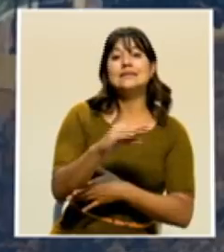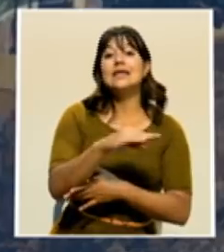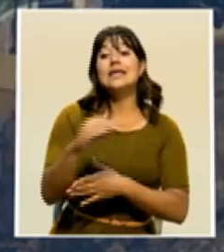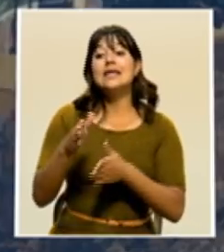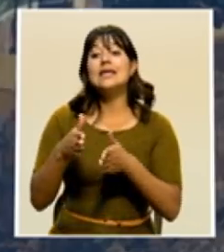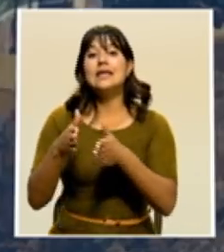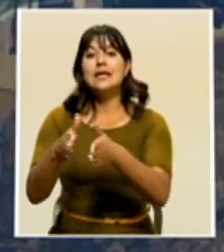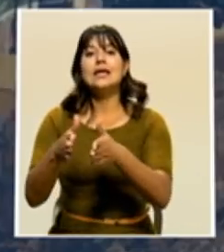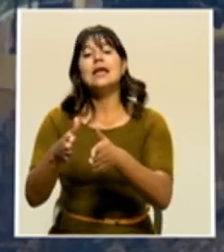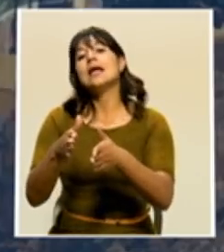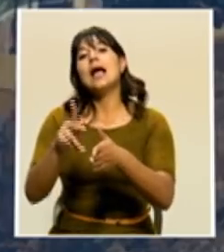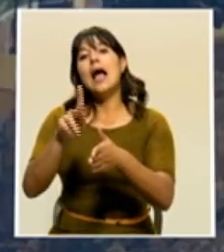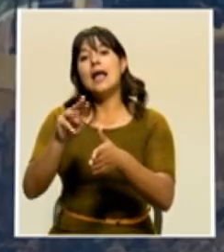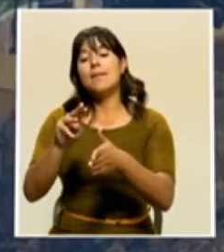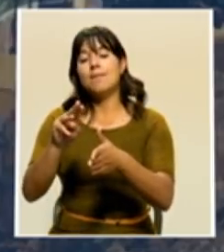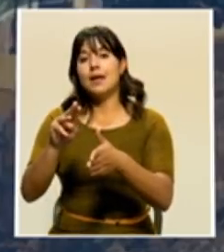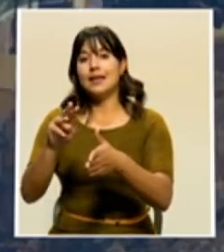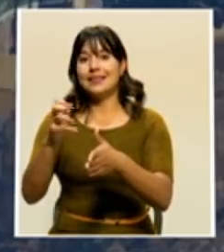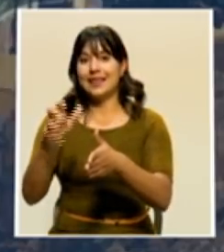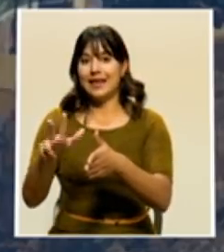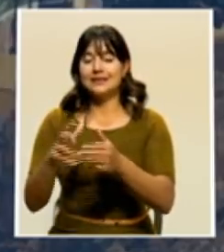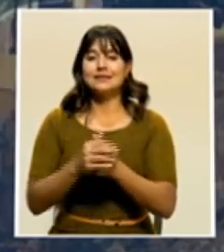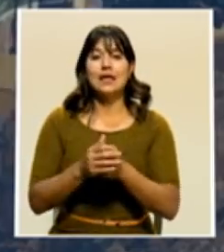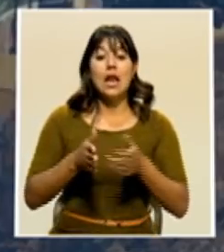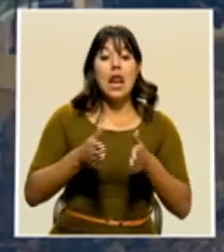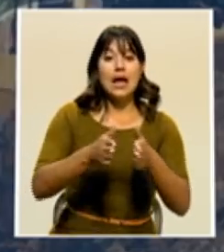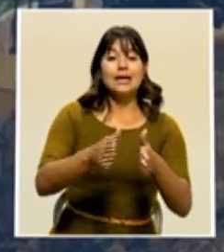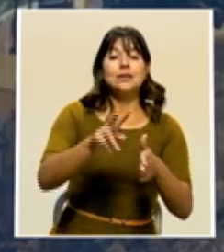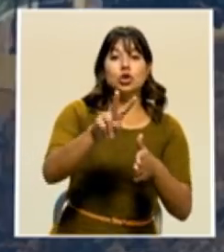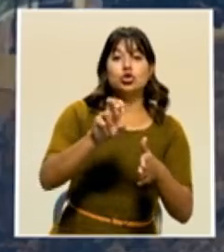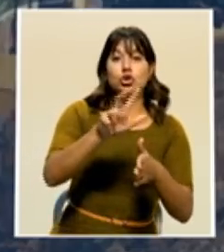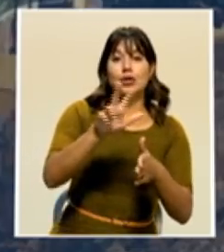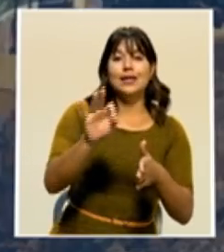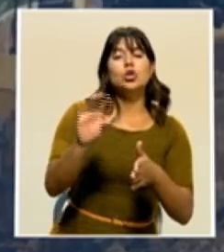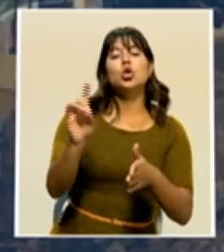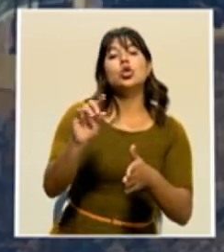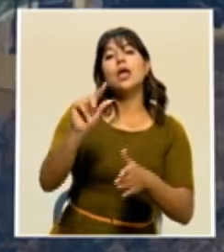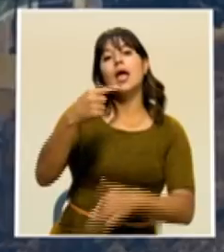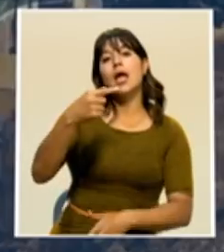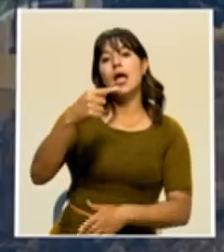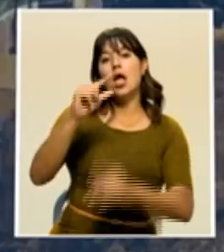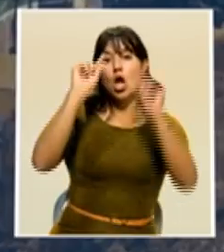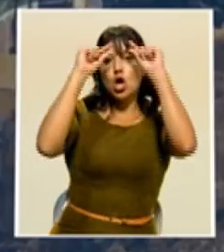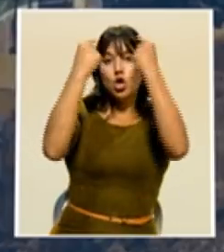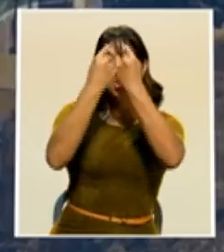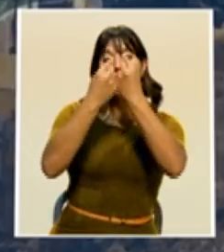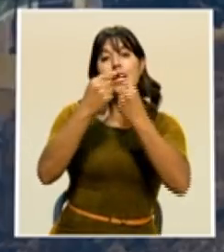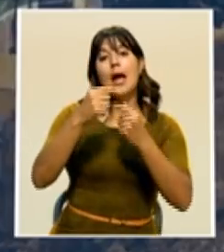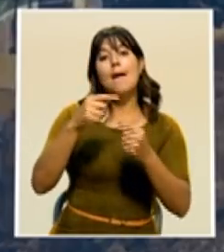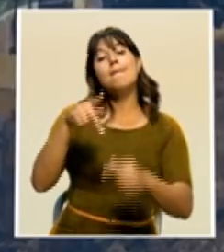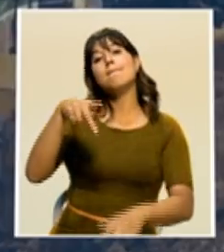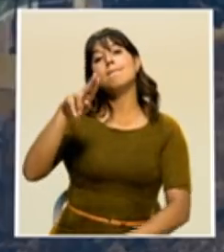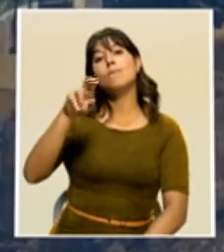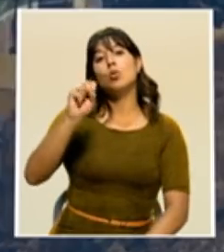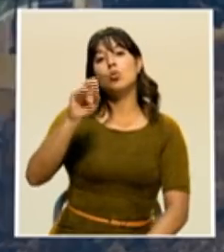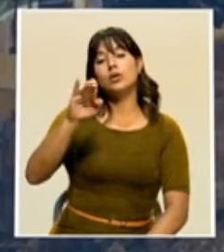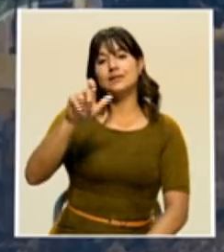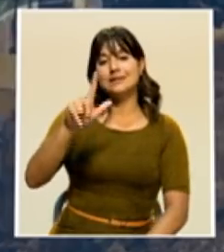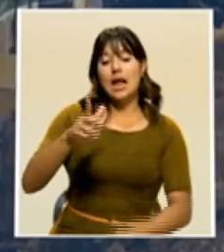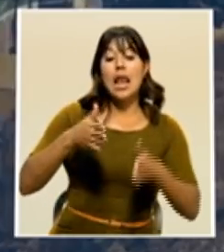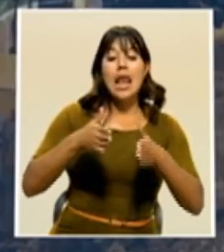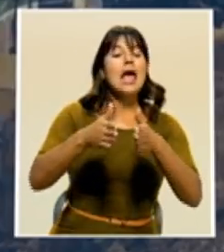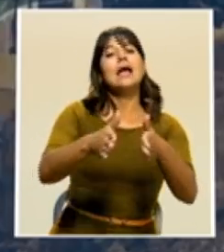más 900. La Ruta 239 en la Gloria de Puriscal y la Ruta 10 en el kilómetro 27